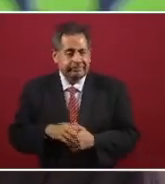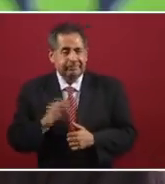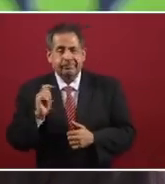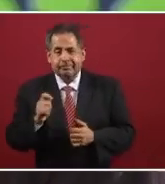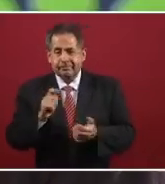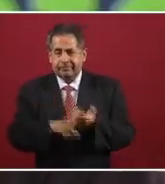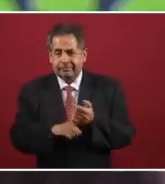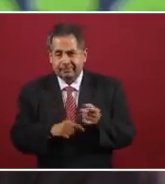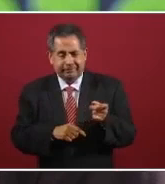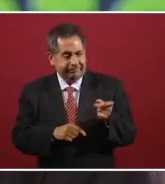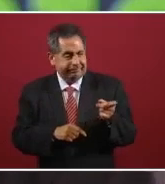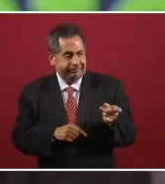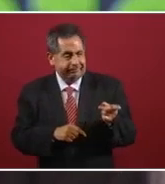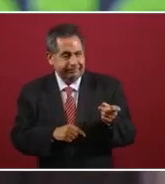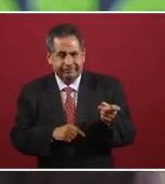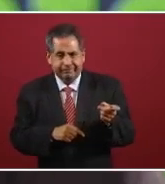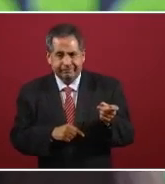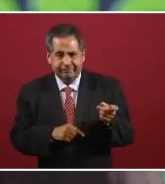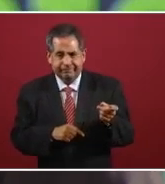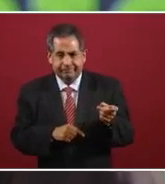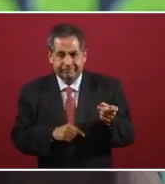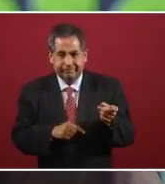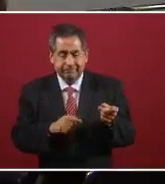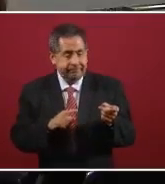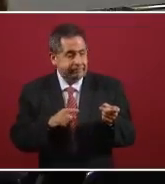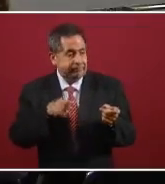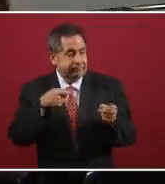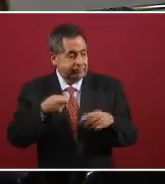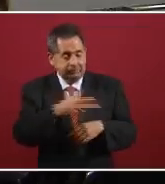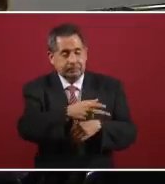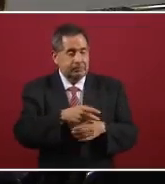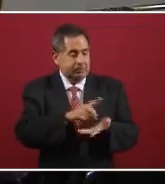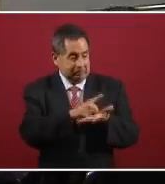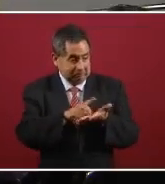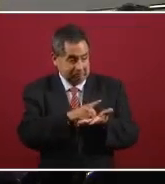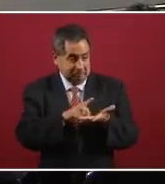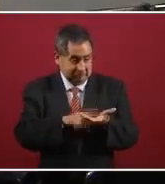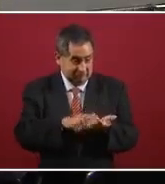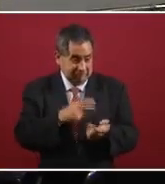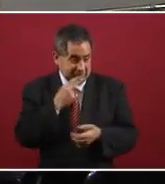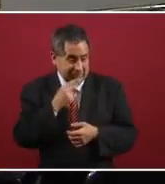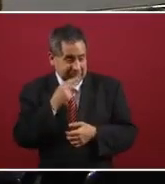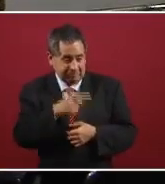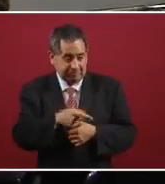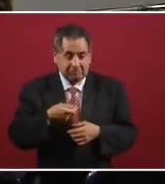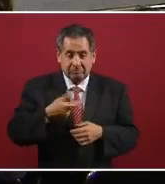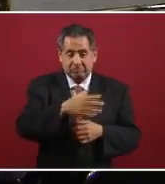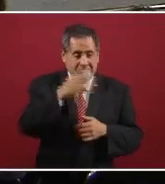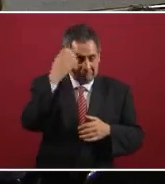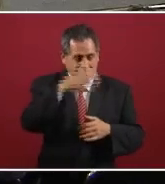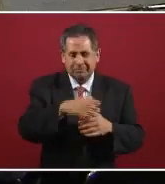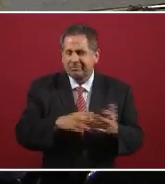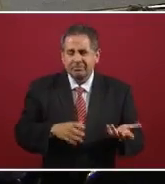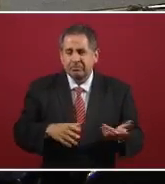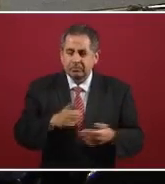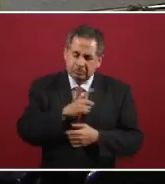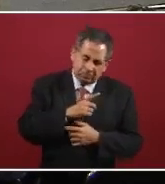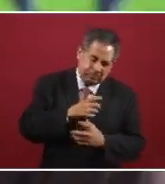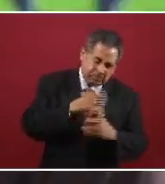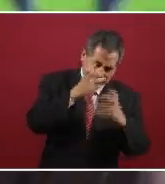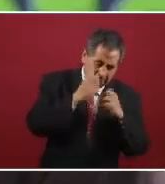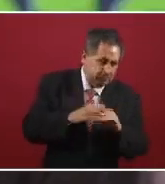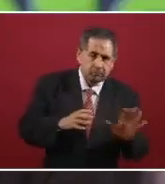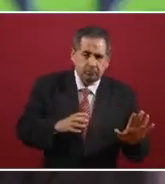situación de problemas de uso de sustancias, de problemas de soledad, de estrés, pues también